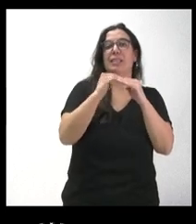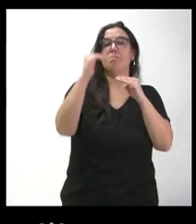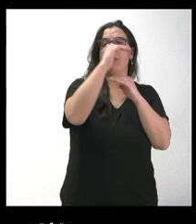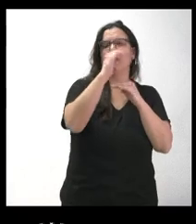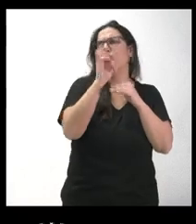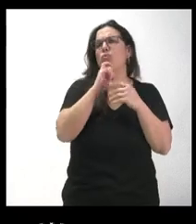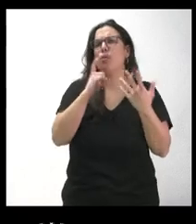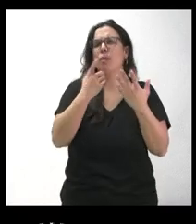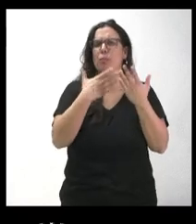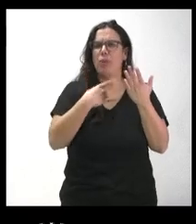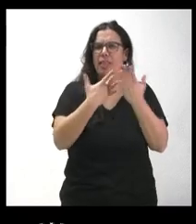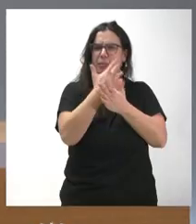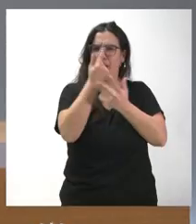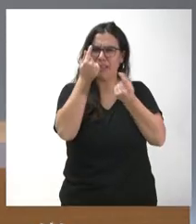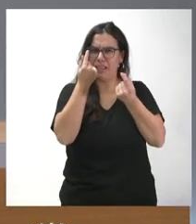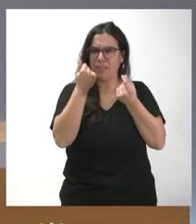detallar un poco más en qué consiste. Gracias.